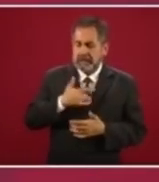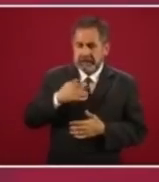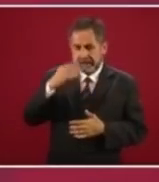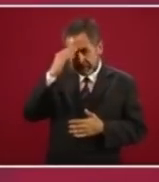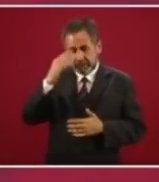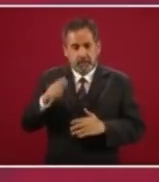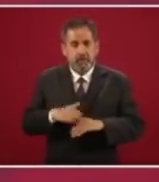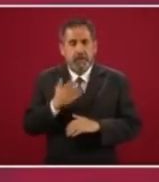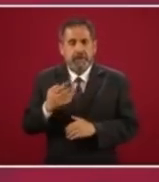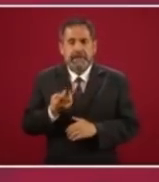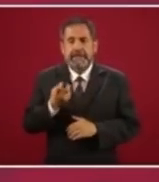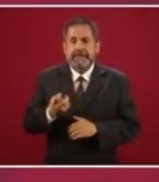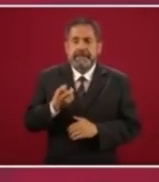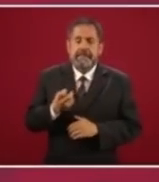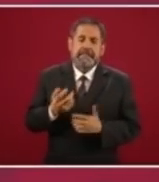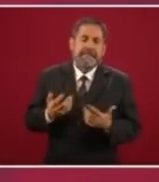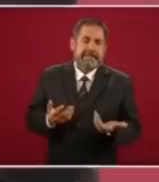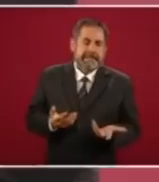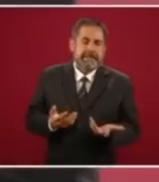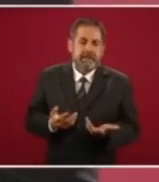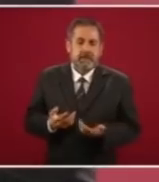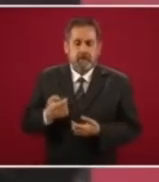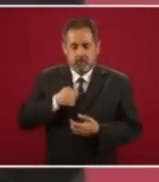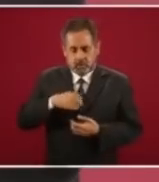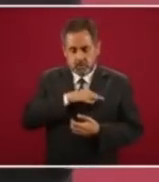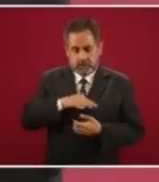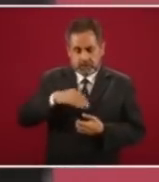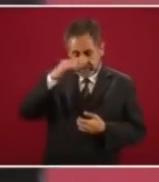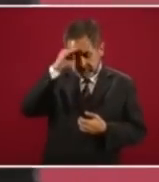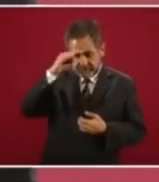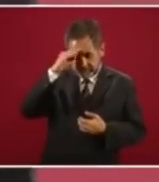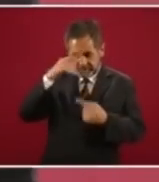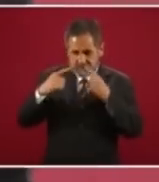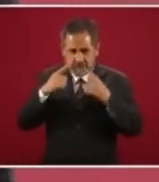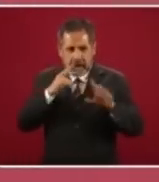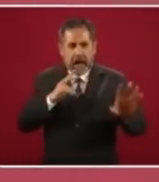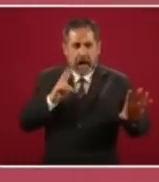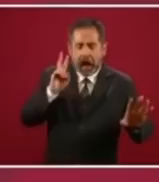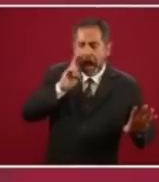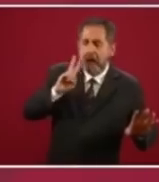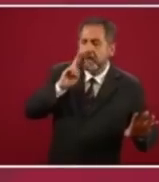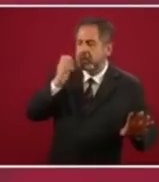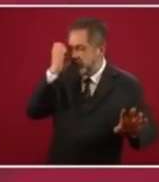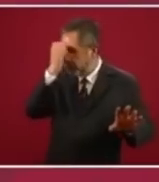porque así puedo también evaluar.